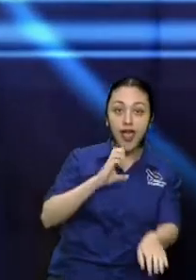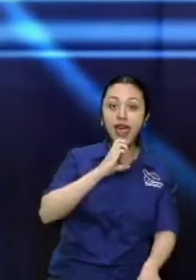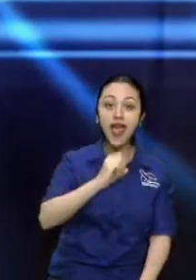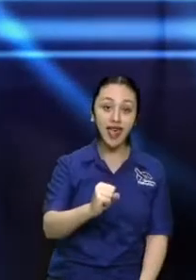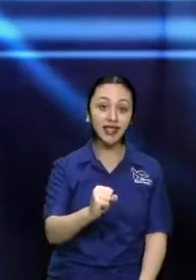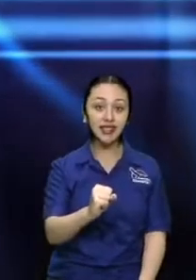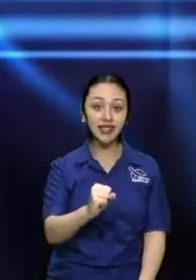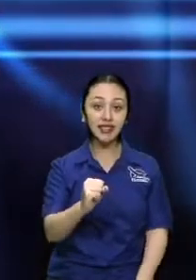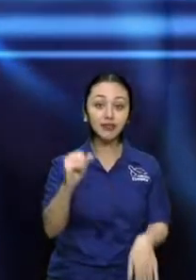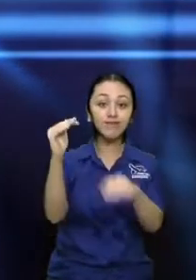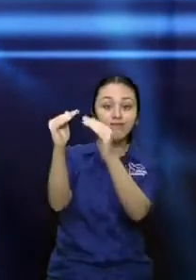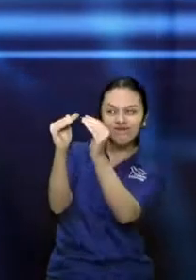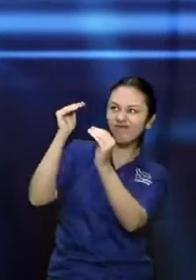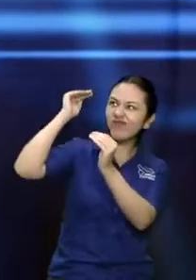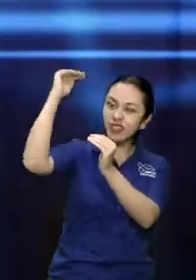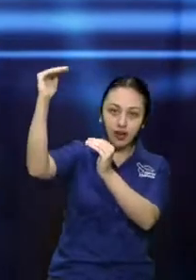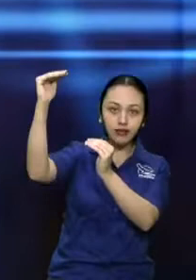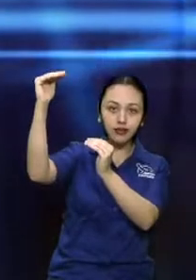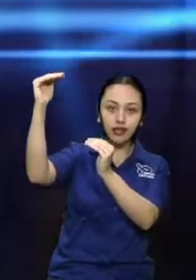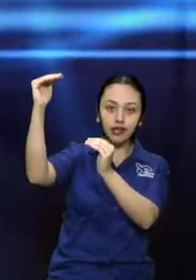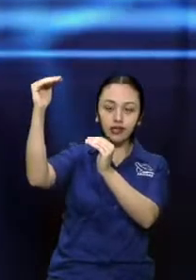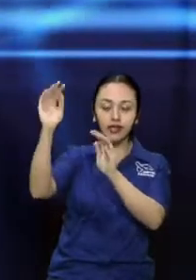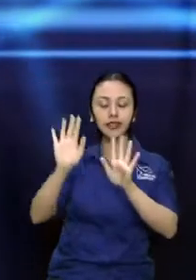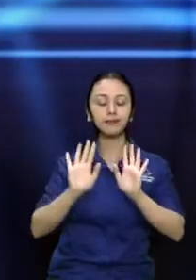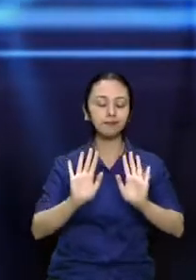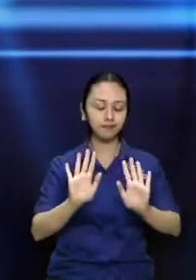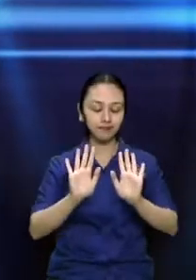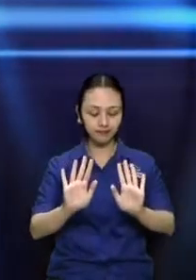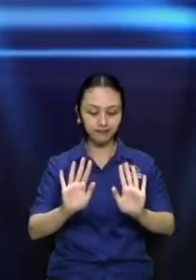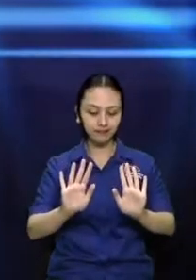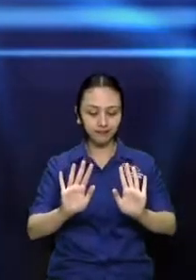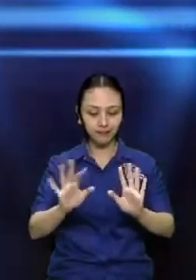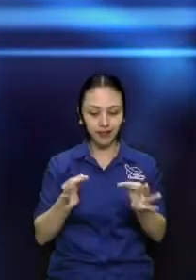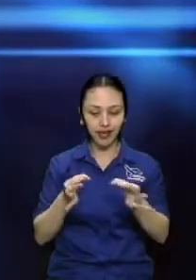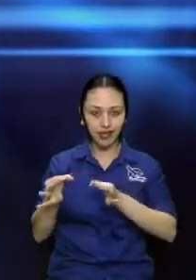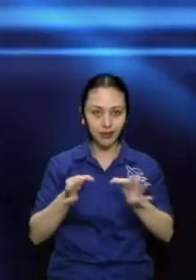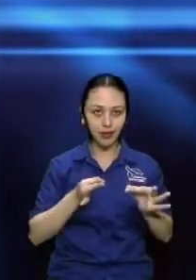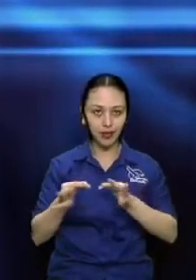Entonces aquí tengo que parar. Tengo que parar.